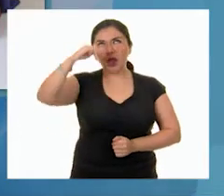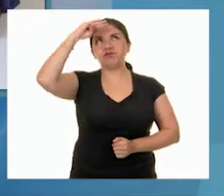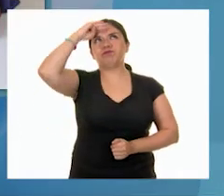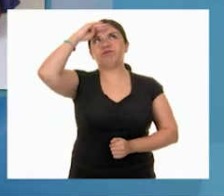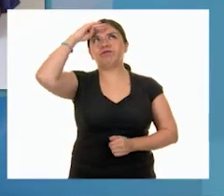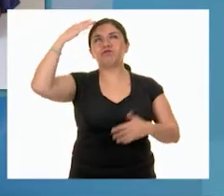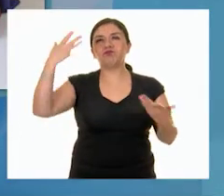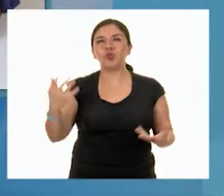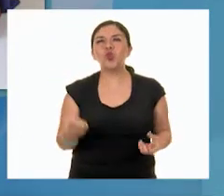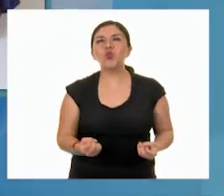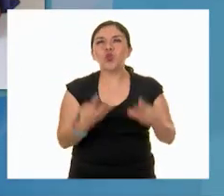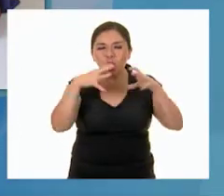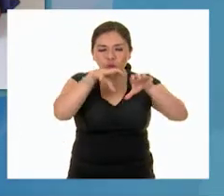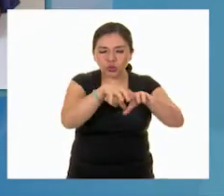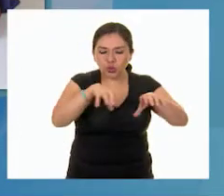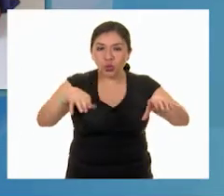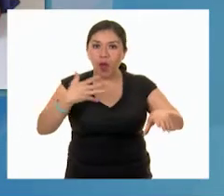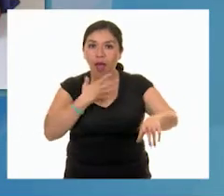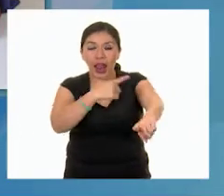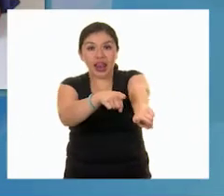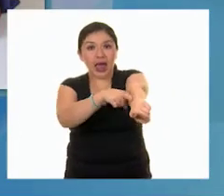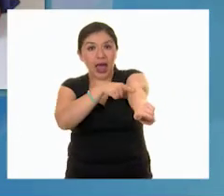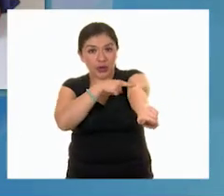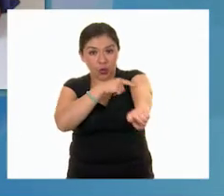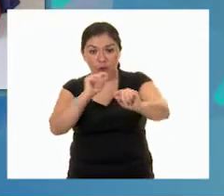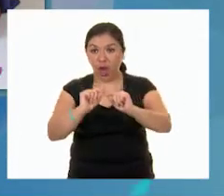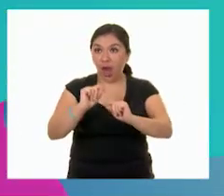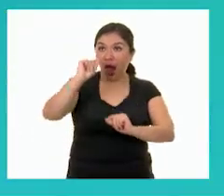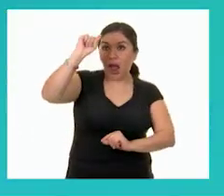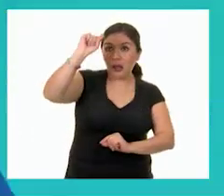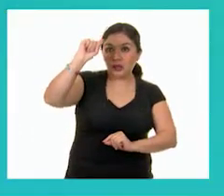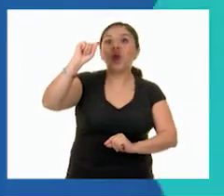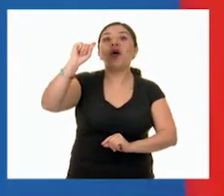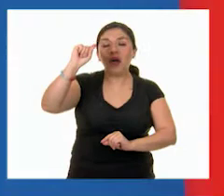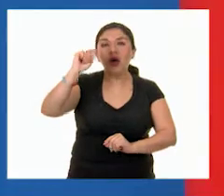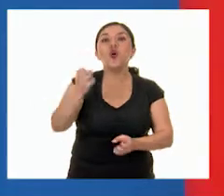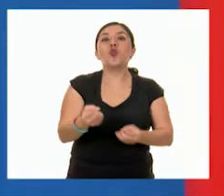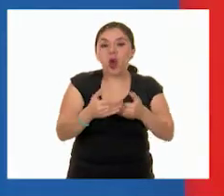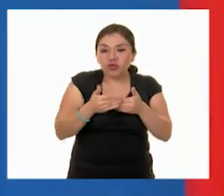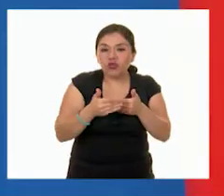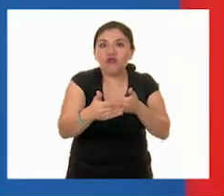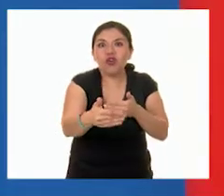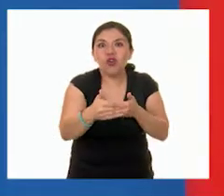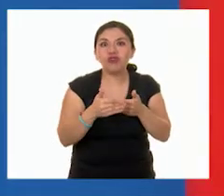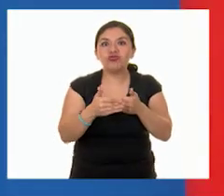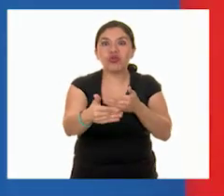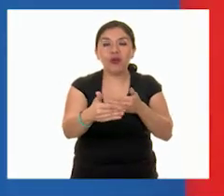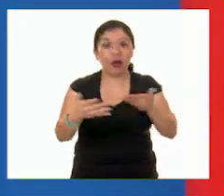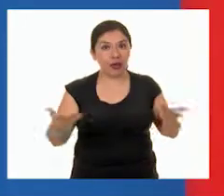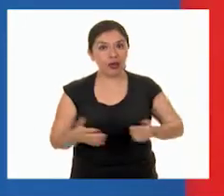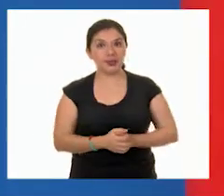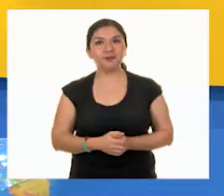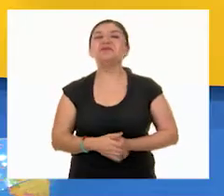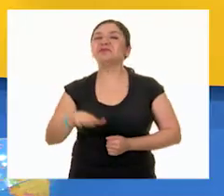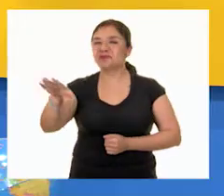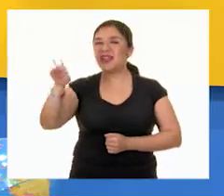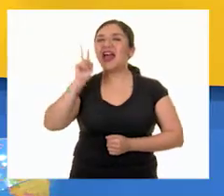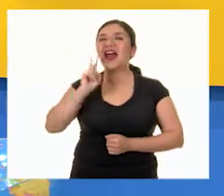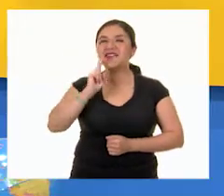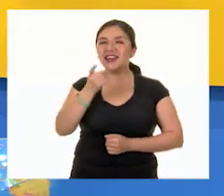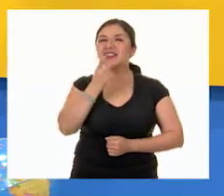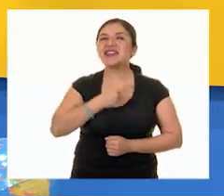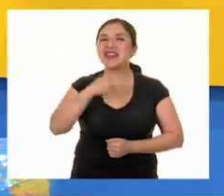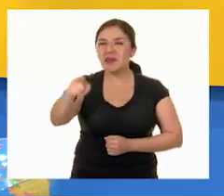considerar cuántos cubos tiene de largo, cuántos de alto y cuántos de fondo. A ver, María, dinos